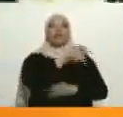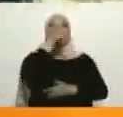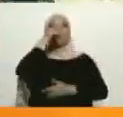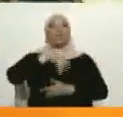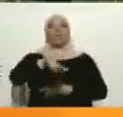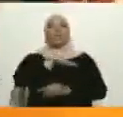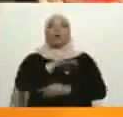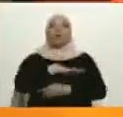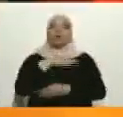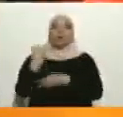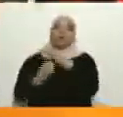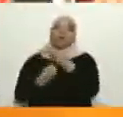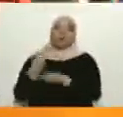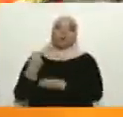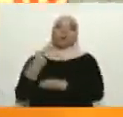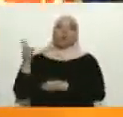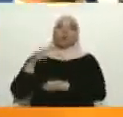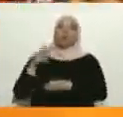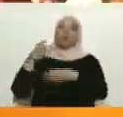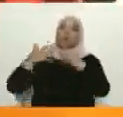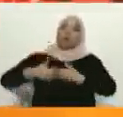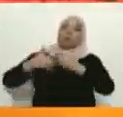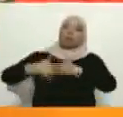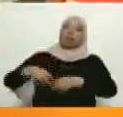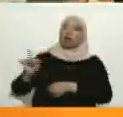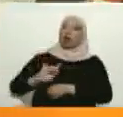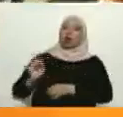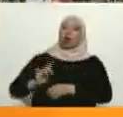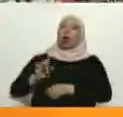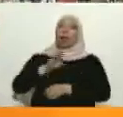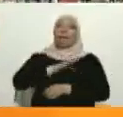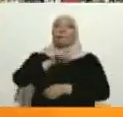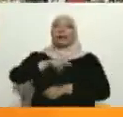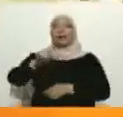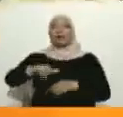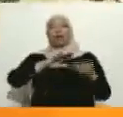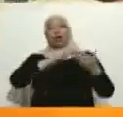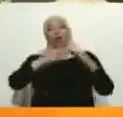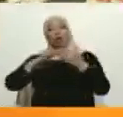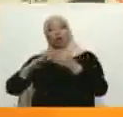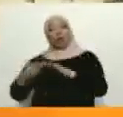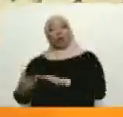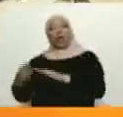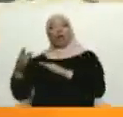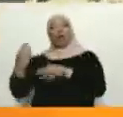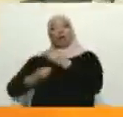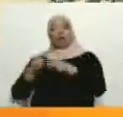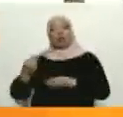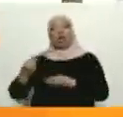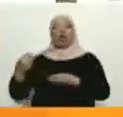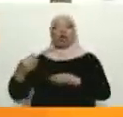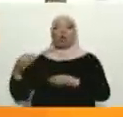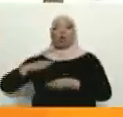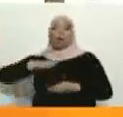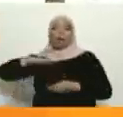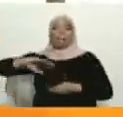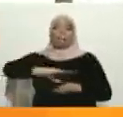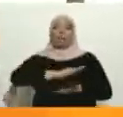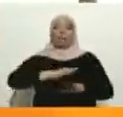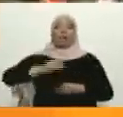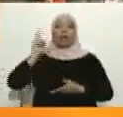sus propias manos construyendo no fue ninguna empresa que construyó las carrozas sino el pueblo el pueblo participando y